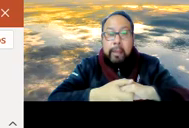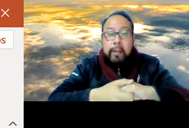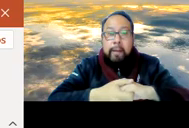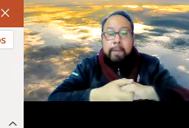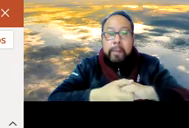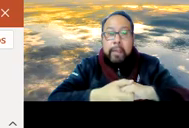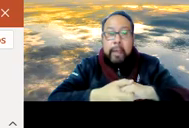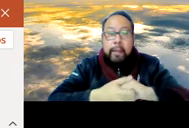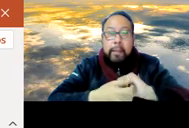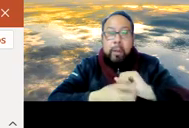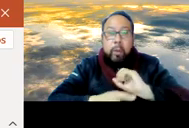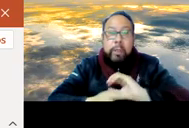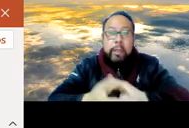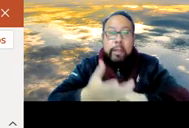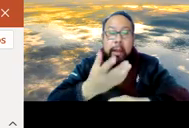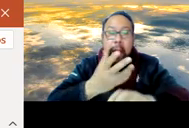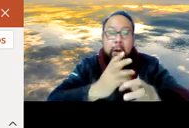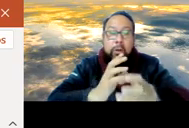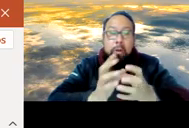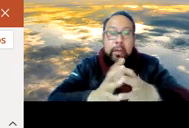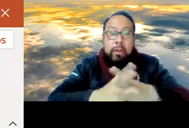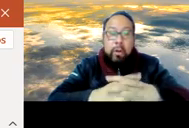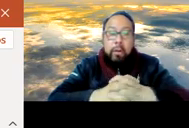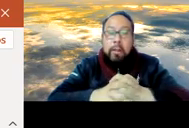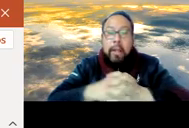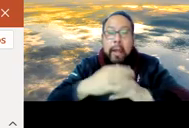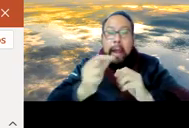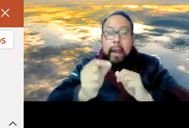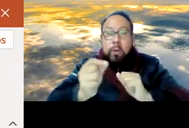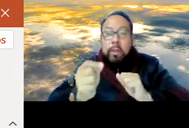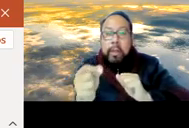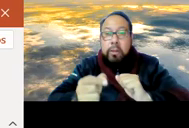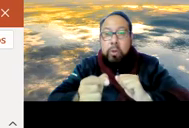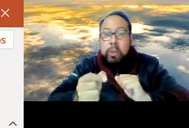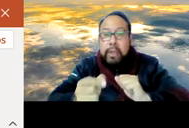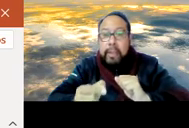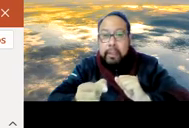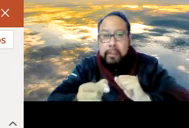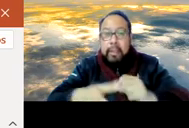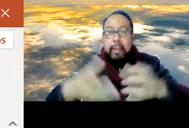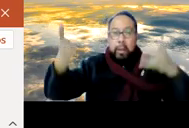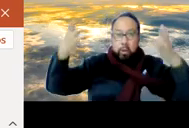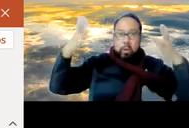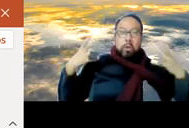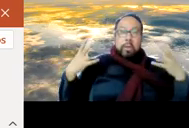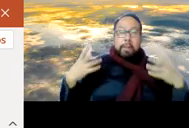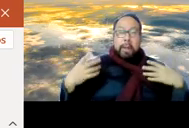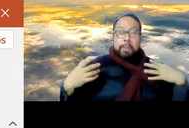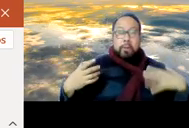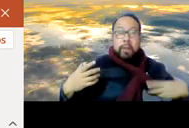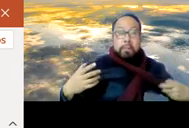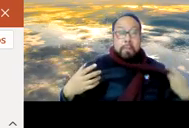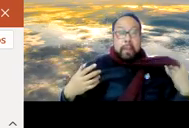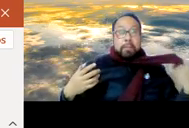se fijan, ya incluyen a otro sector, a los estudiantes. En los otros eran